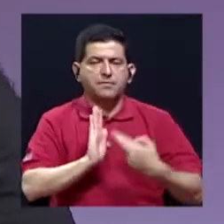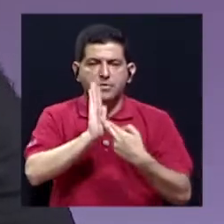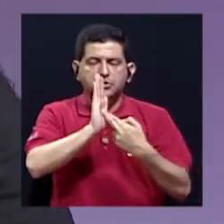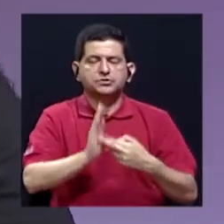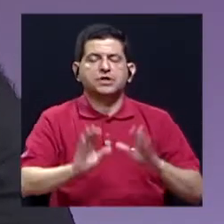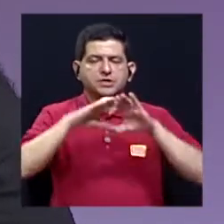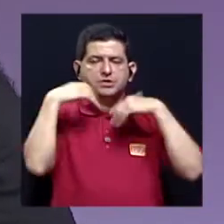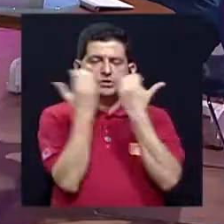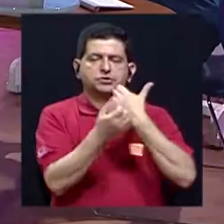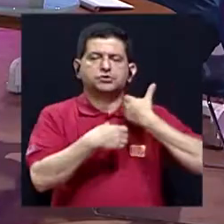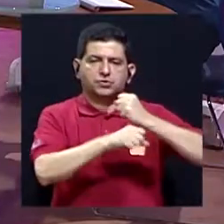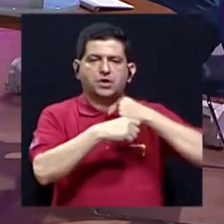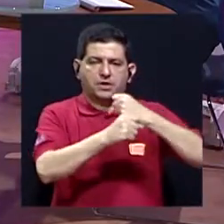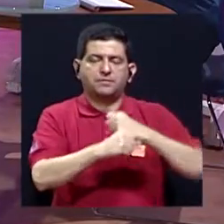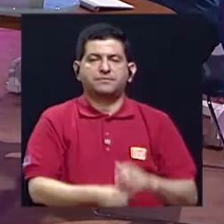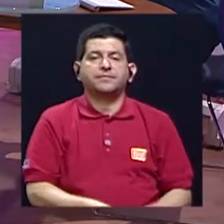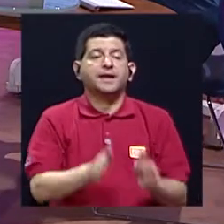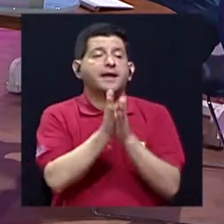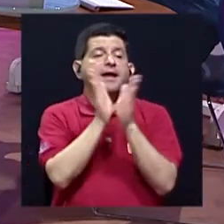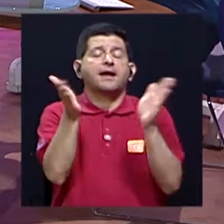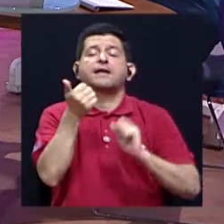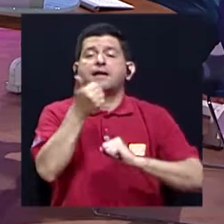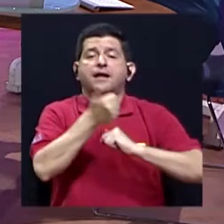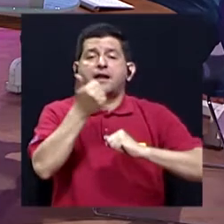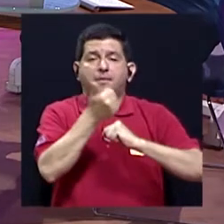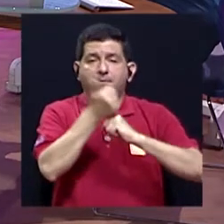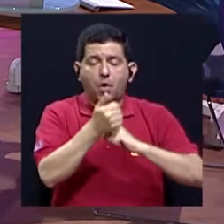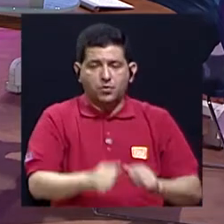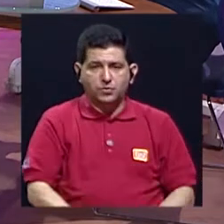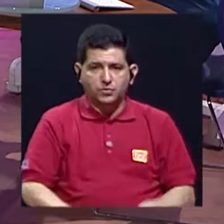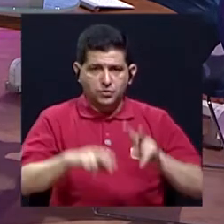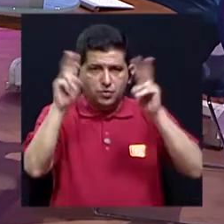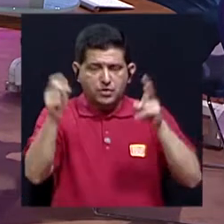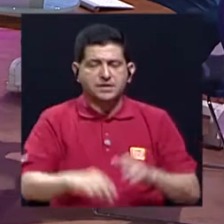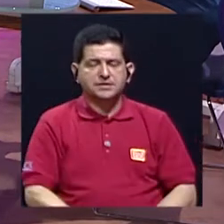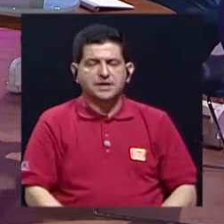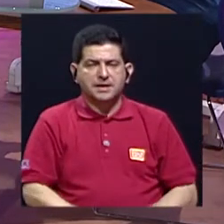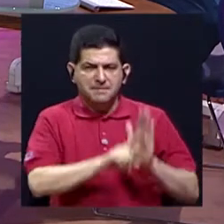consejos municipales. Sí, en general ese apoyo, pero además sobre el tema del